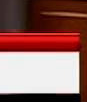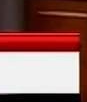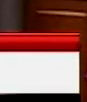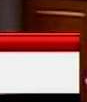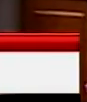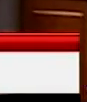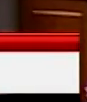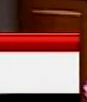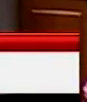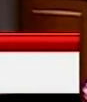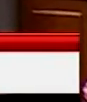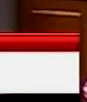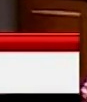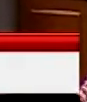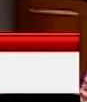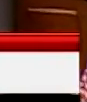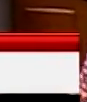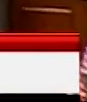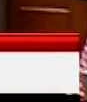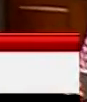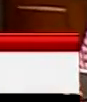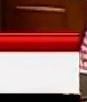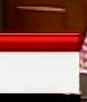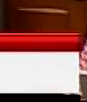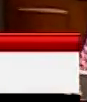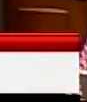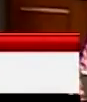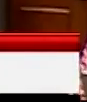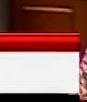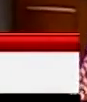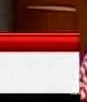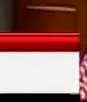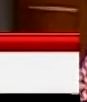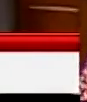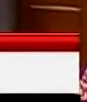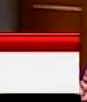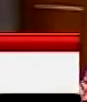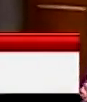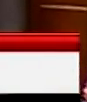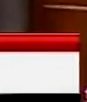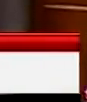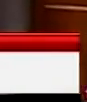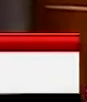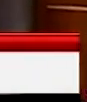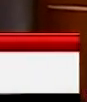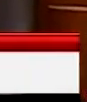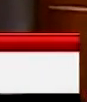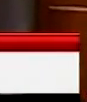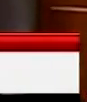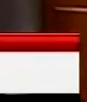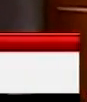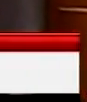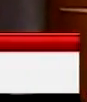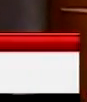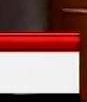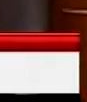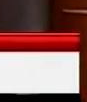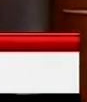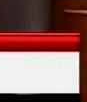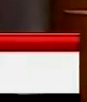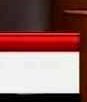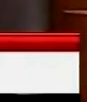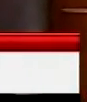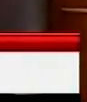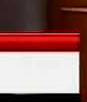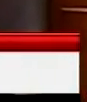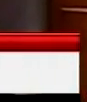Presidenta, en la octava sesión ordinaria de la Comisión de Justicia y Derechos Humanos, realizada el día 20 de noviembre